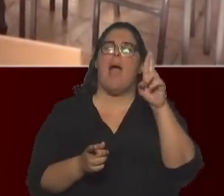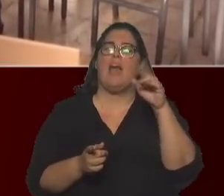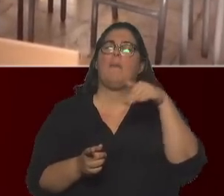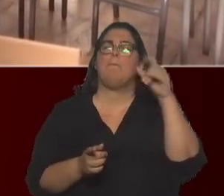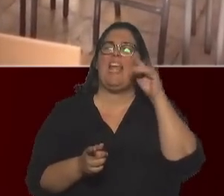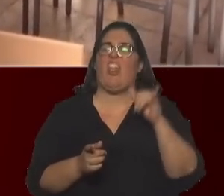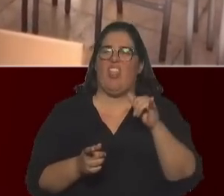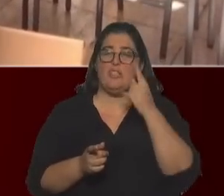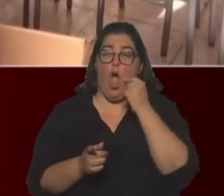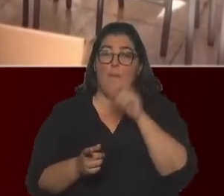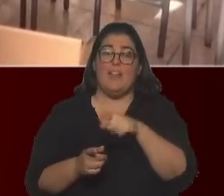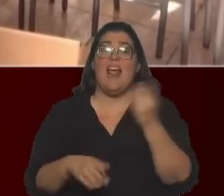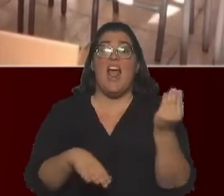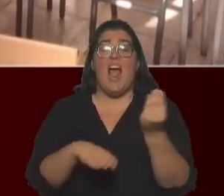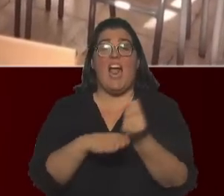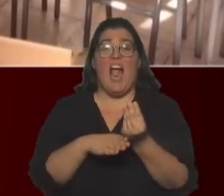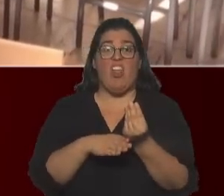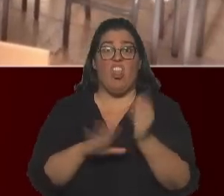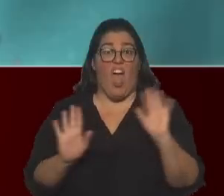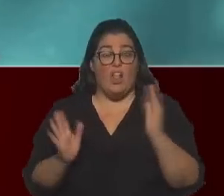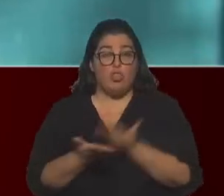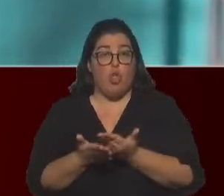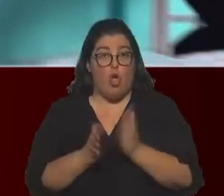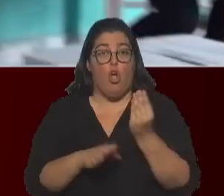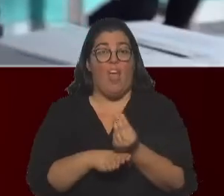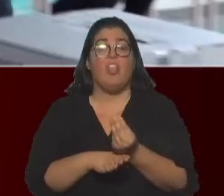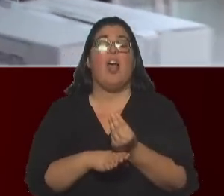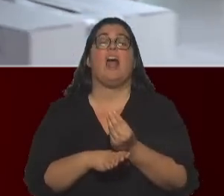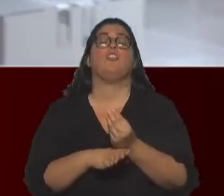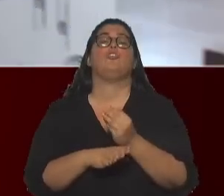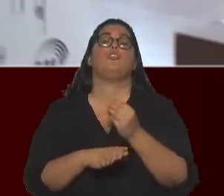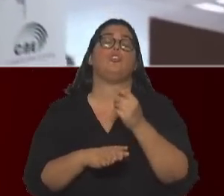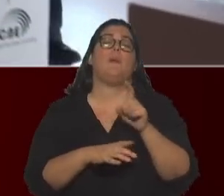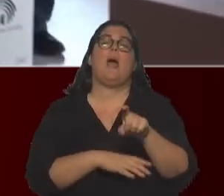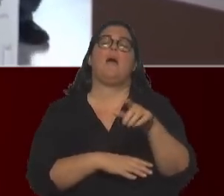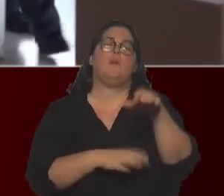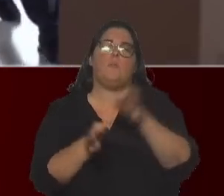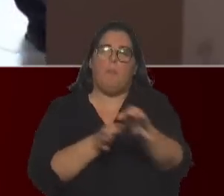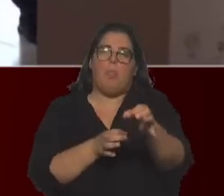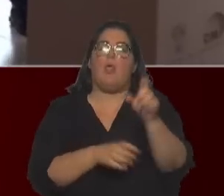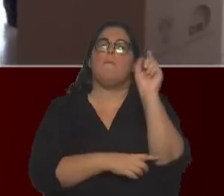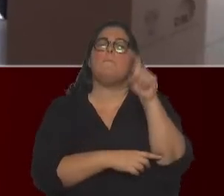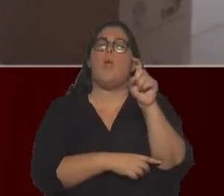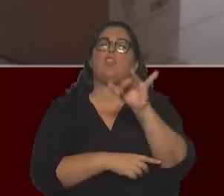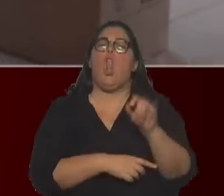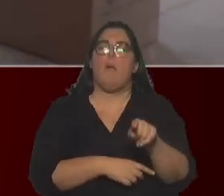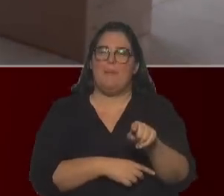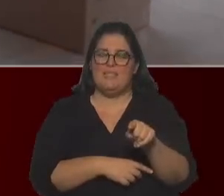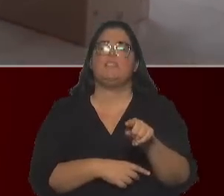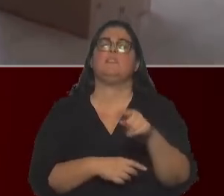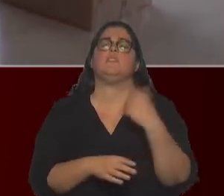era candidato al alcalde de Puerto López, que termina ganando encima la elección el domingo y que fue asesinado el